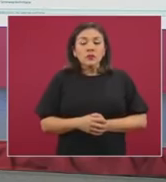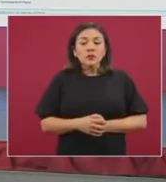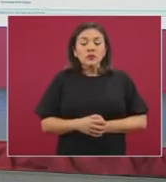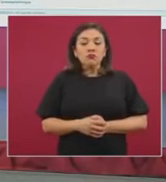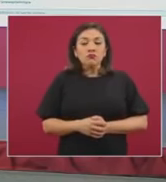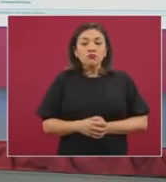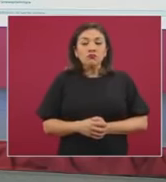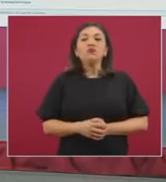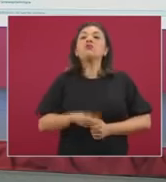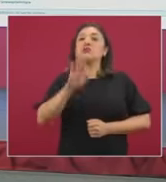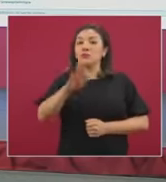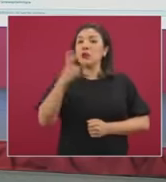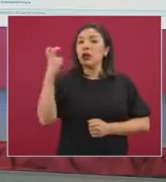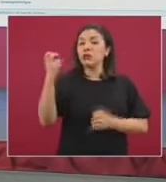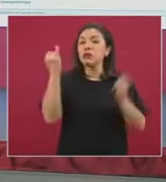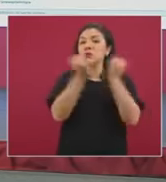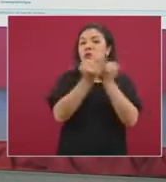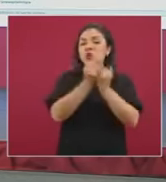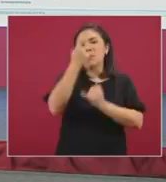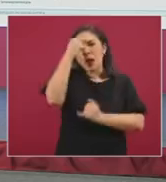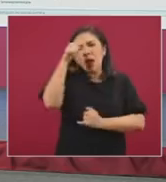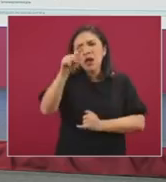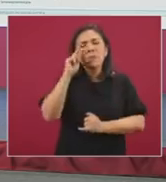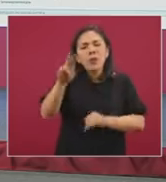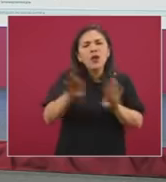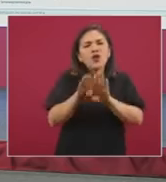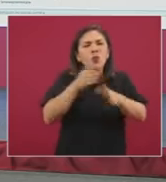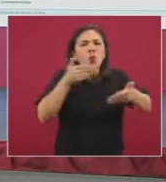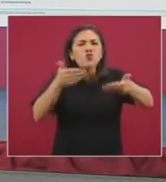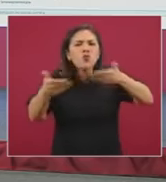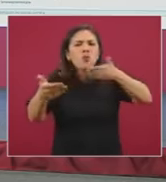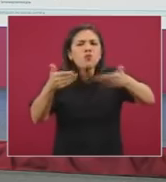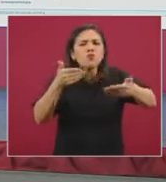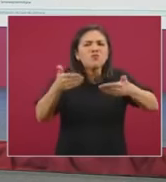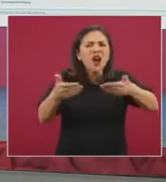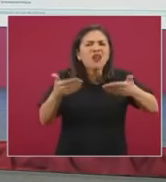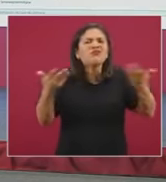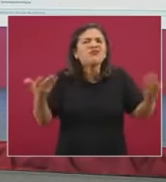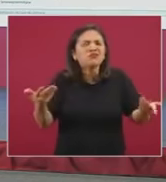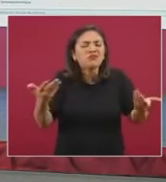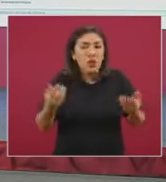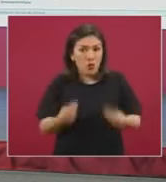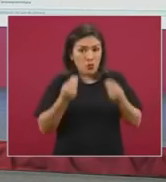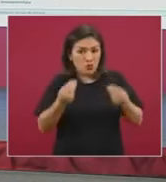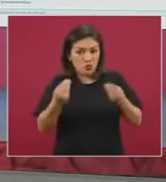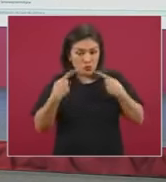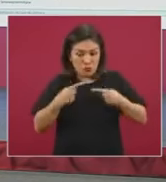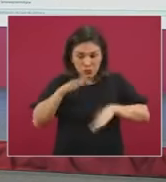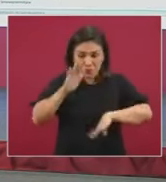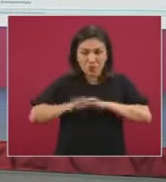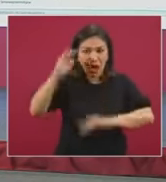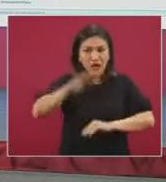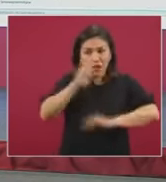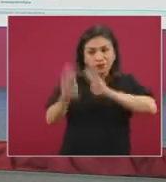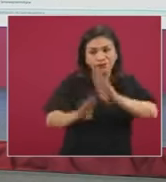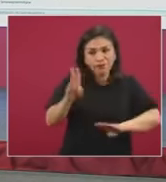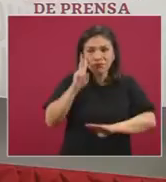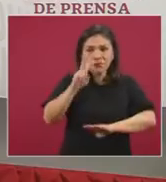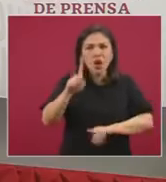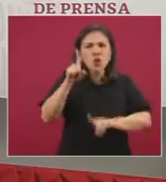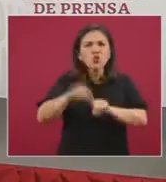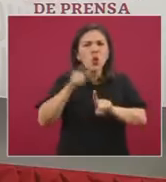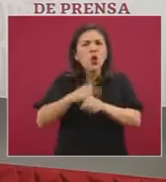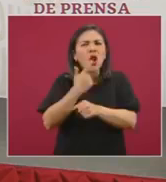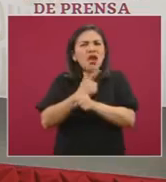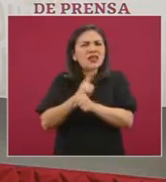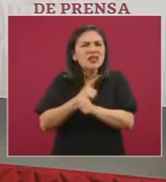Esto también hacemos para comparar un poco lo que hemos tenido tanto de el exceso de mortalidad, que lo reflejamos en estas barras en